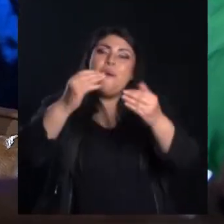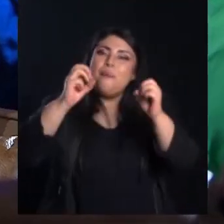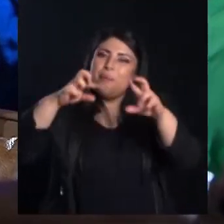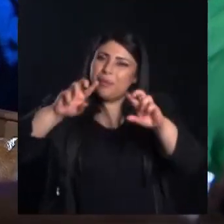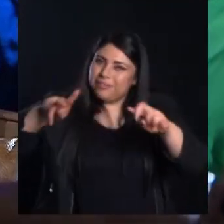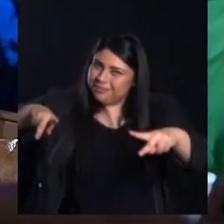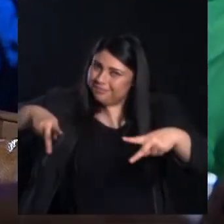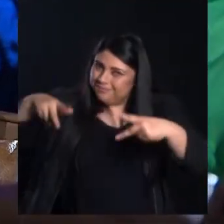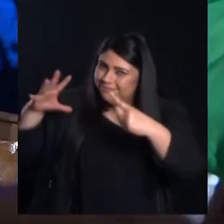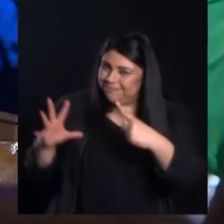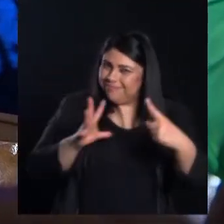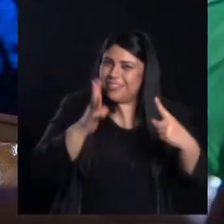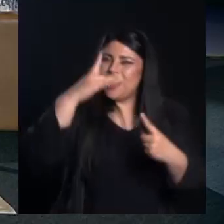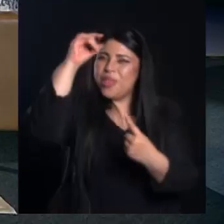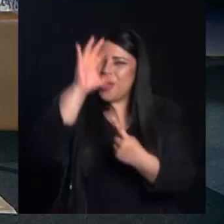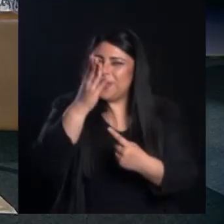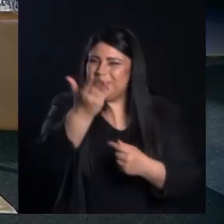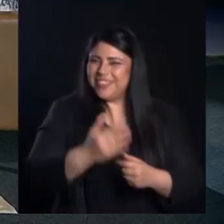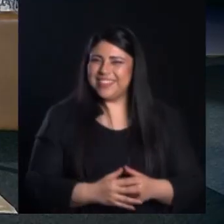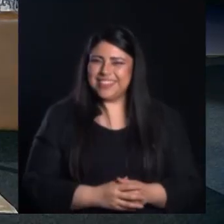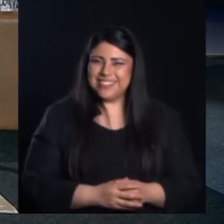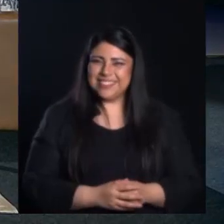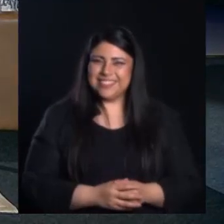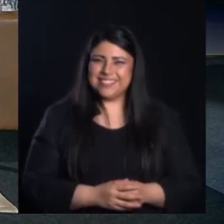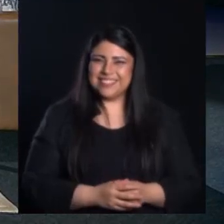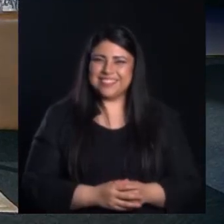discípula do dios los bendiga